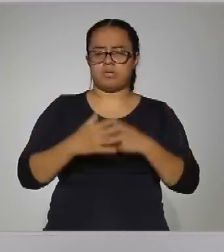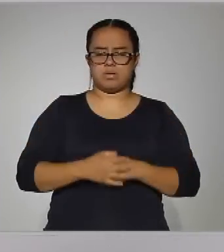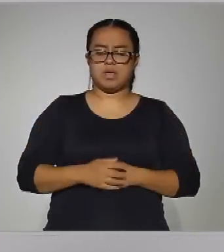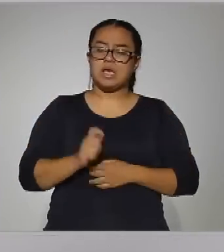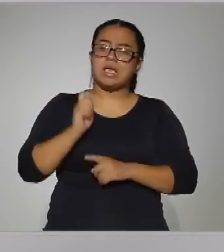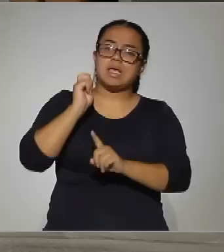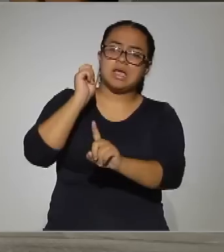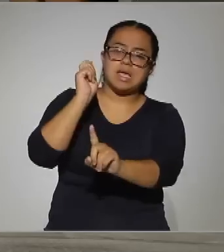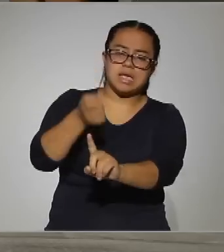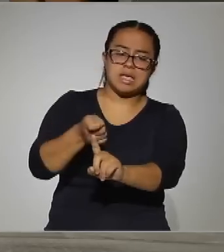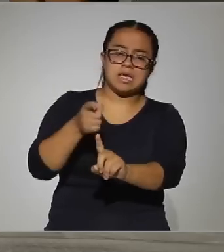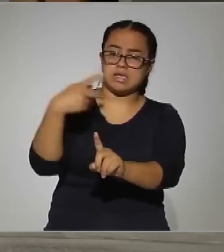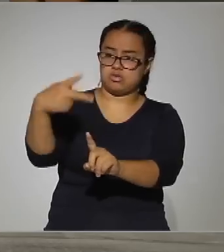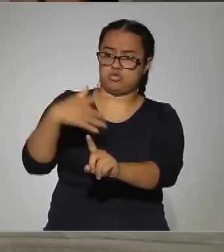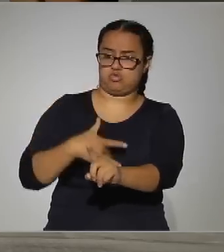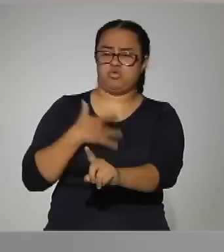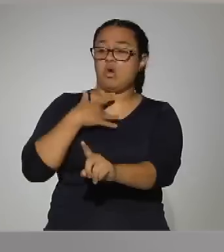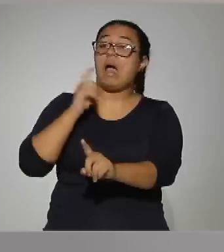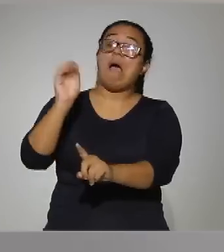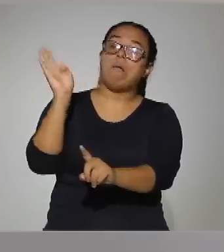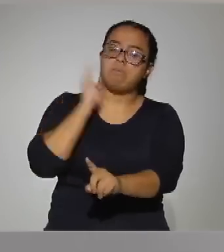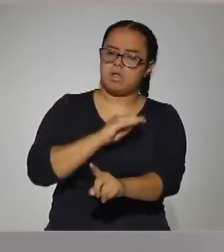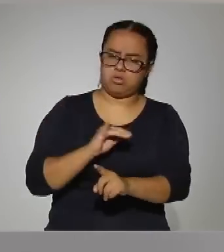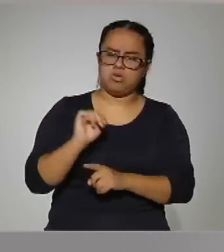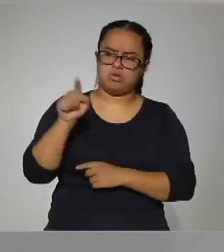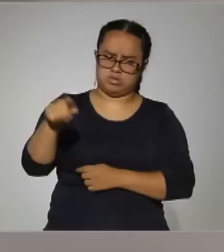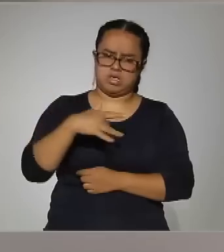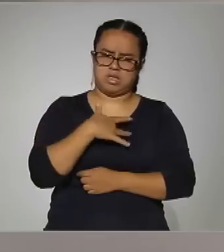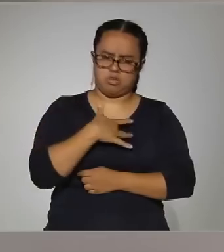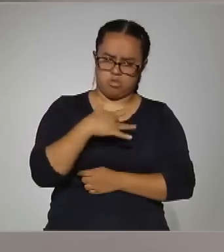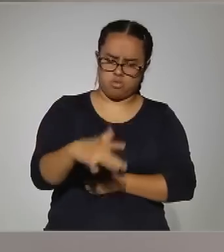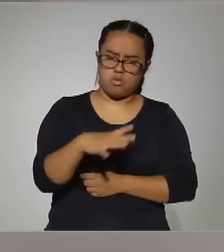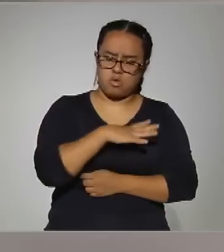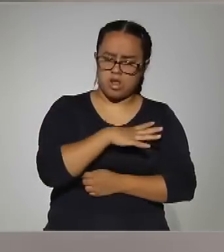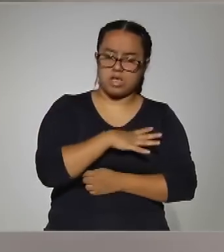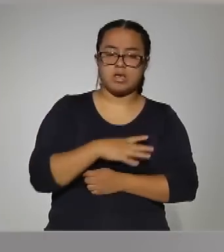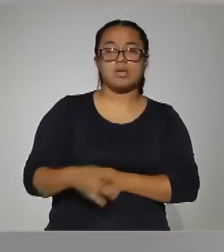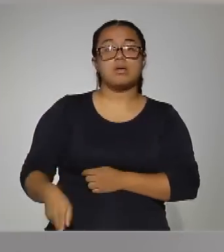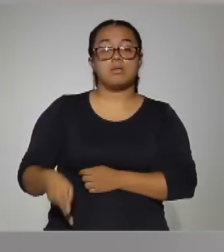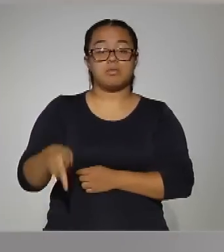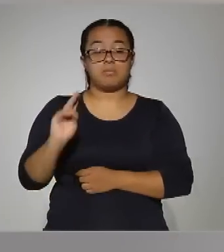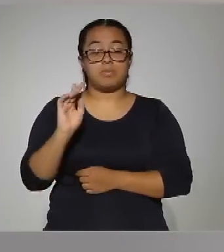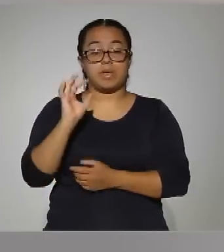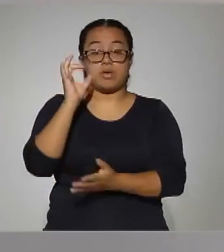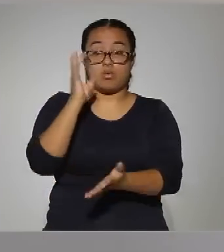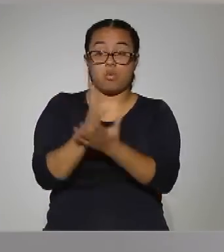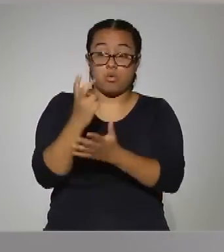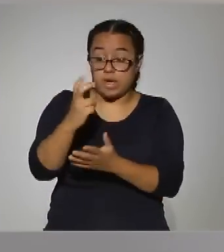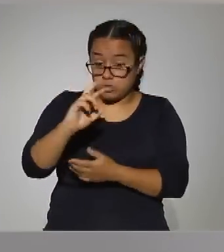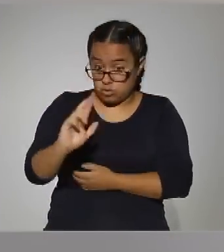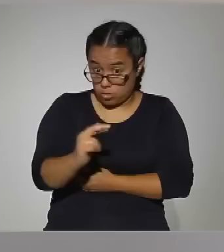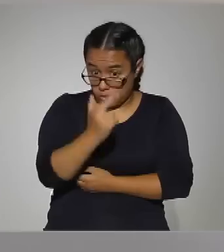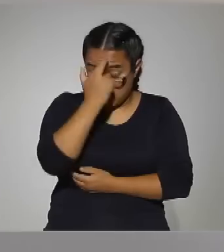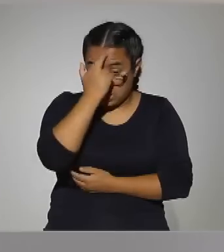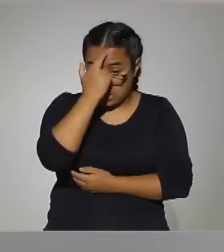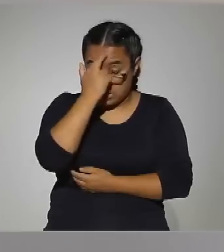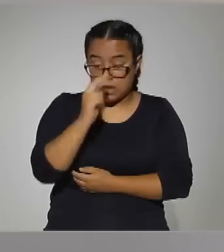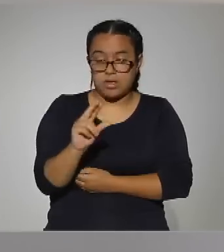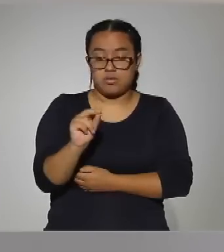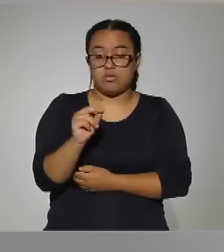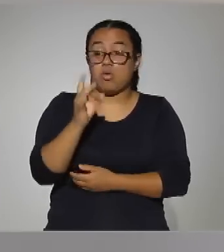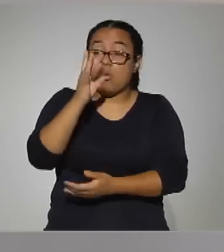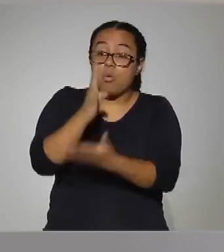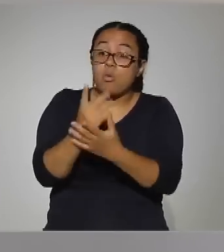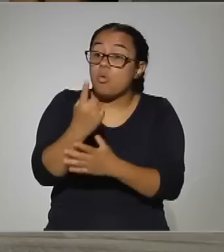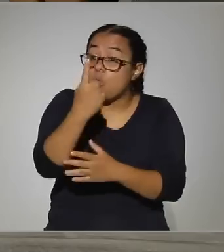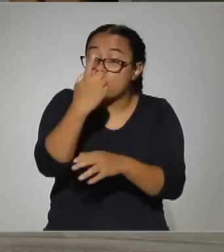invalidarlo, no es invalidarlo. Es saber que ahí hay un dolor y demás, pero seguramente no son los únicos recuerdos. Eso es lo que y no es la única